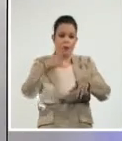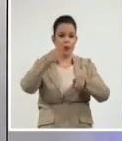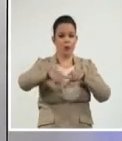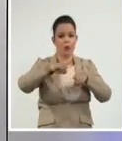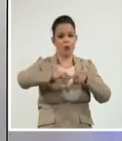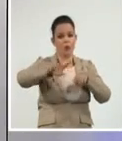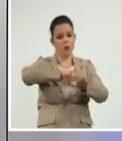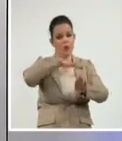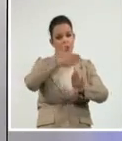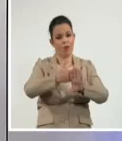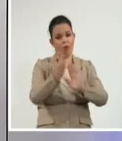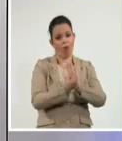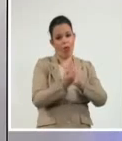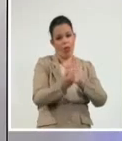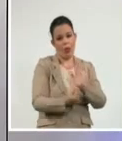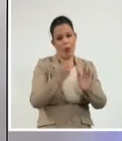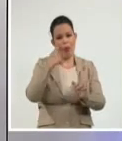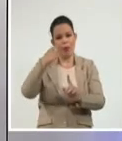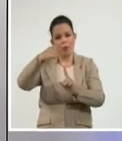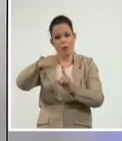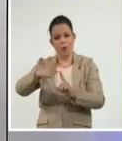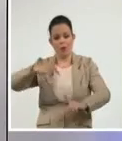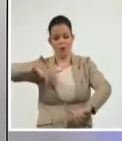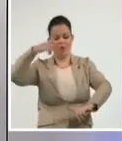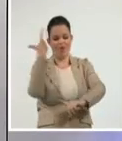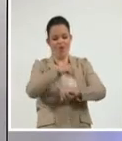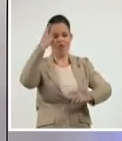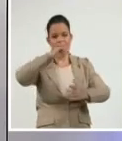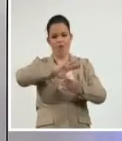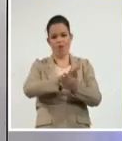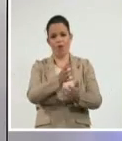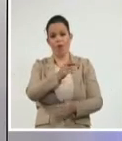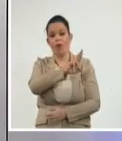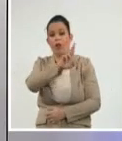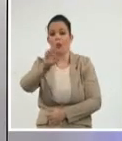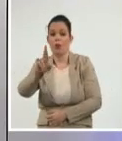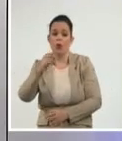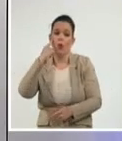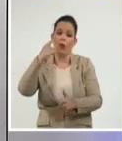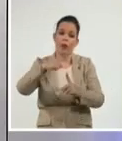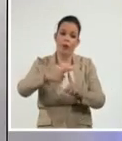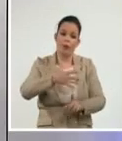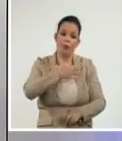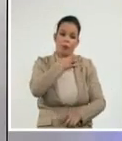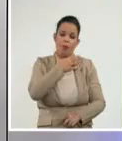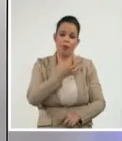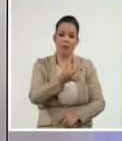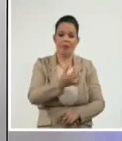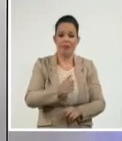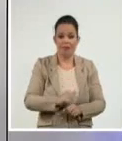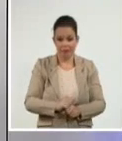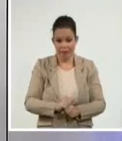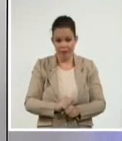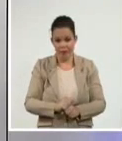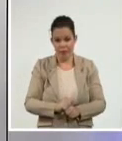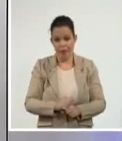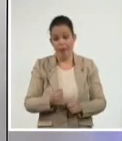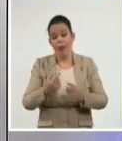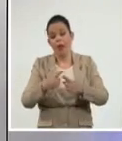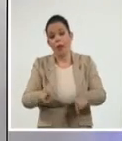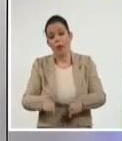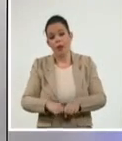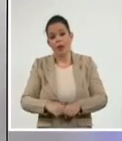haciendo: tratar de liquidar la revolución mediante el cerco y estrangulamiento económico. 6 décadas después,